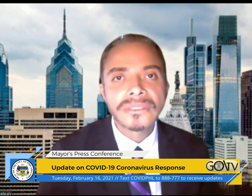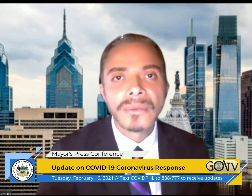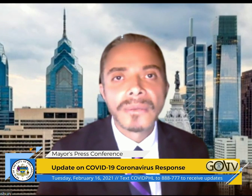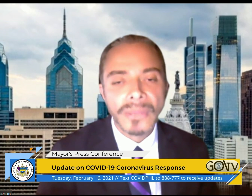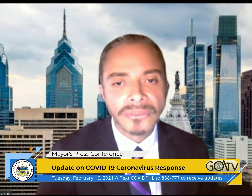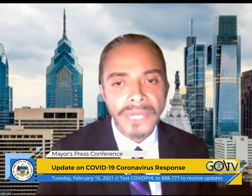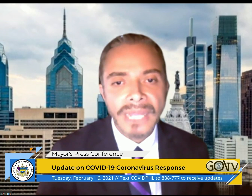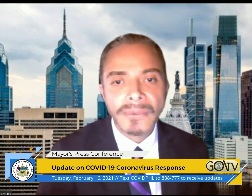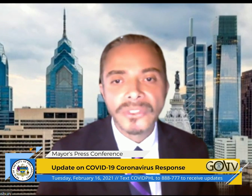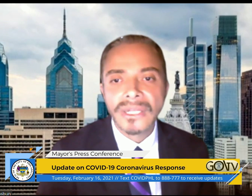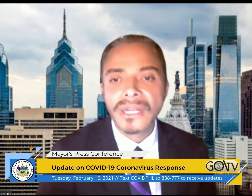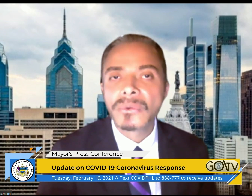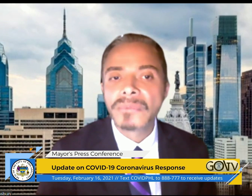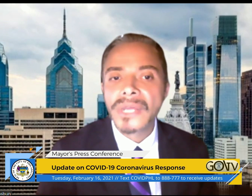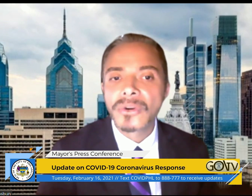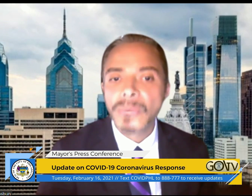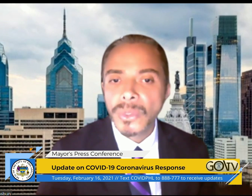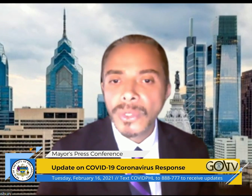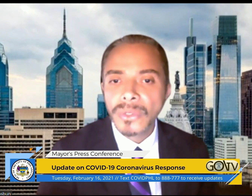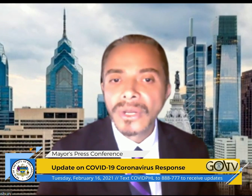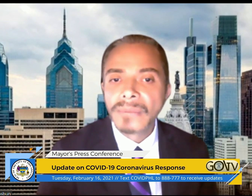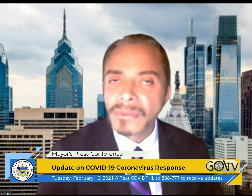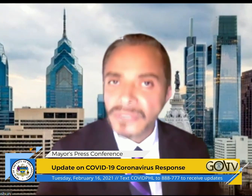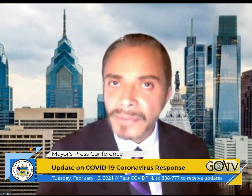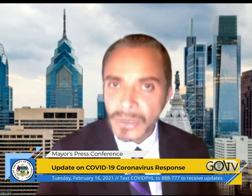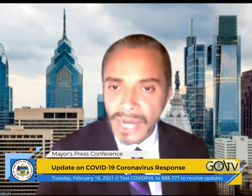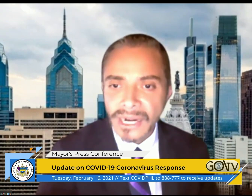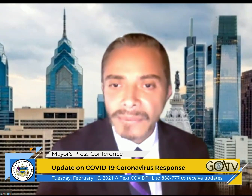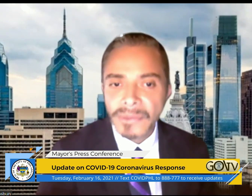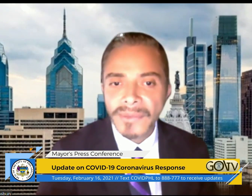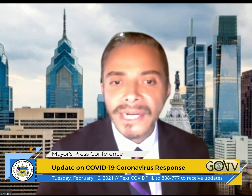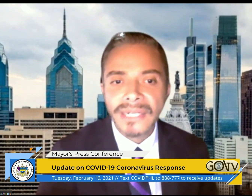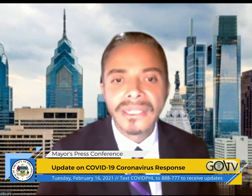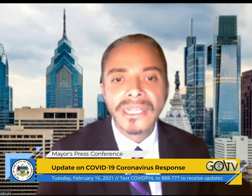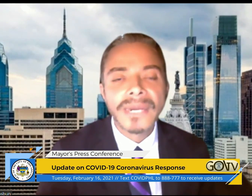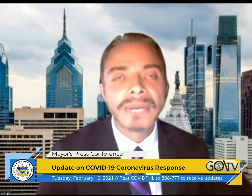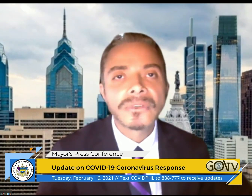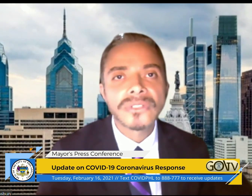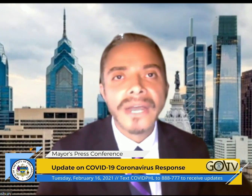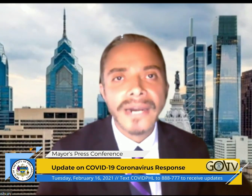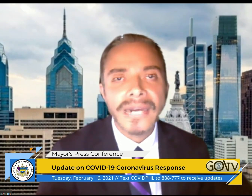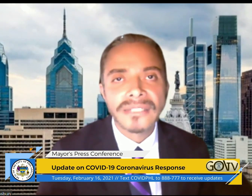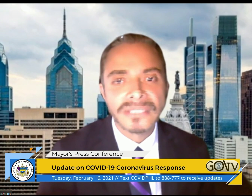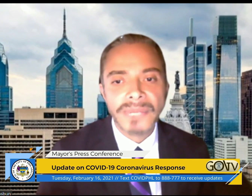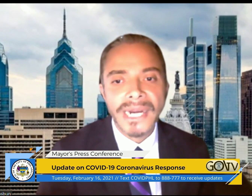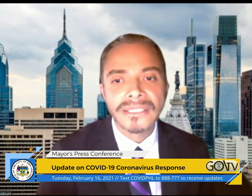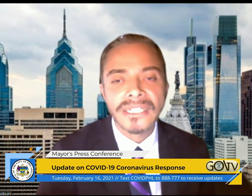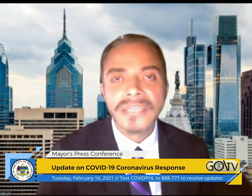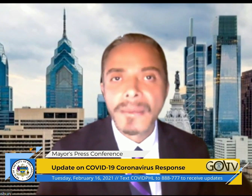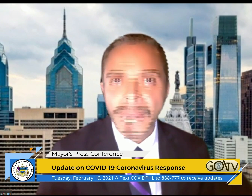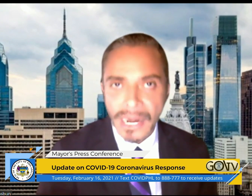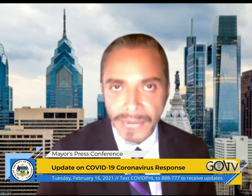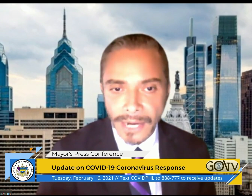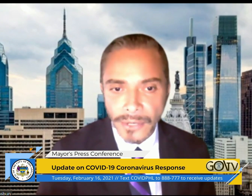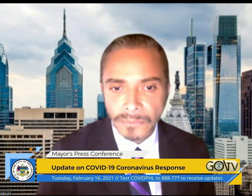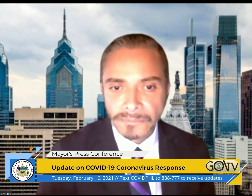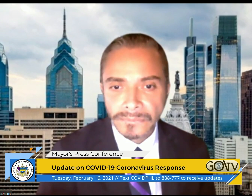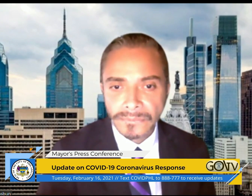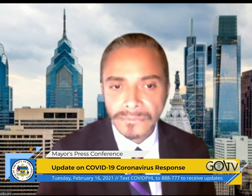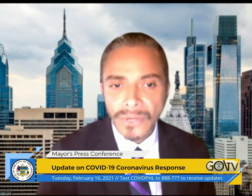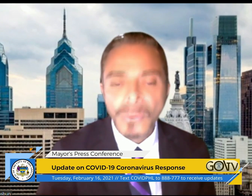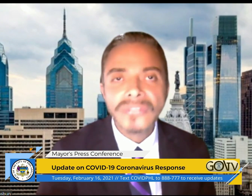Entonces, podemos ver que vamos a tener un invierno muy duro, vamos a mejorar en la primavera y veremos reales esperanzas para el